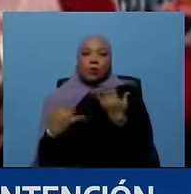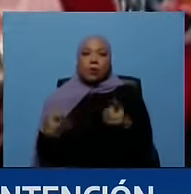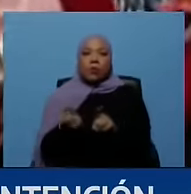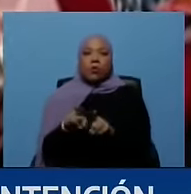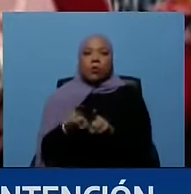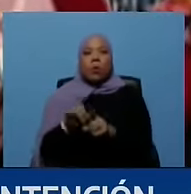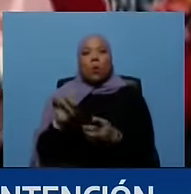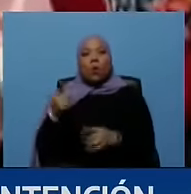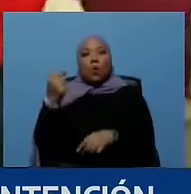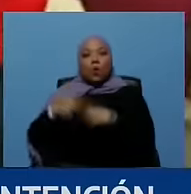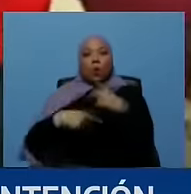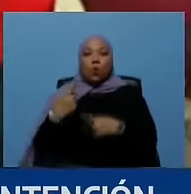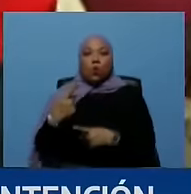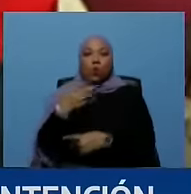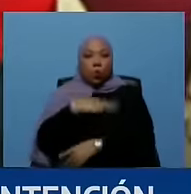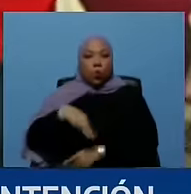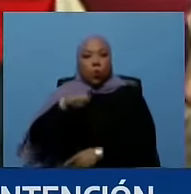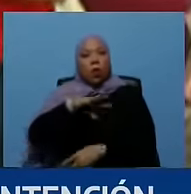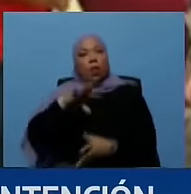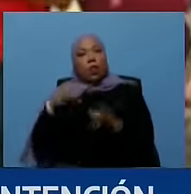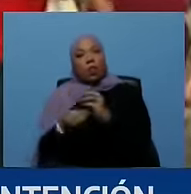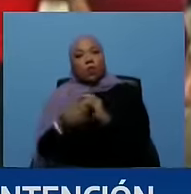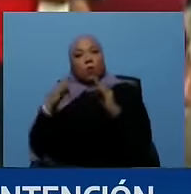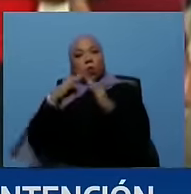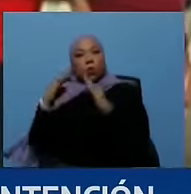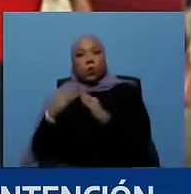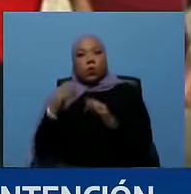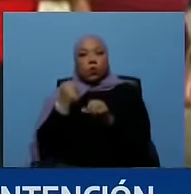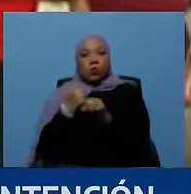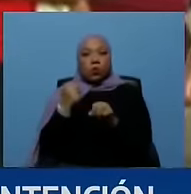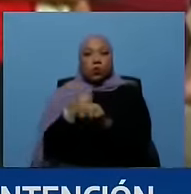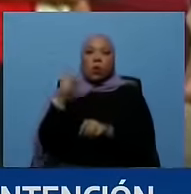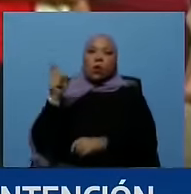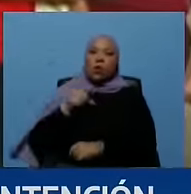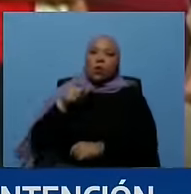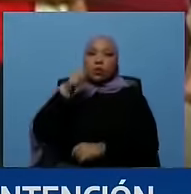El primero, sustitución de techo. Un proyecto bonito